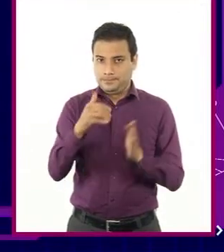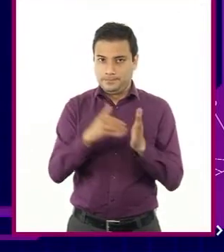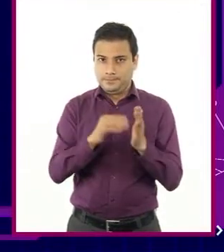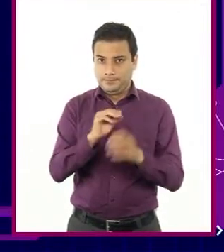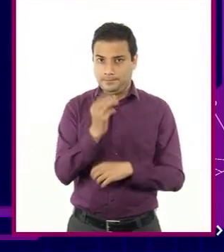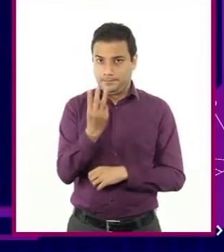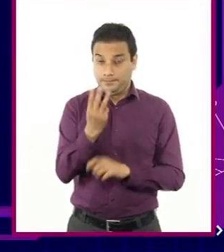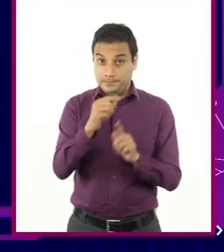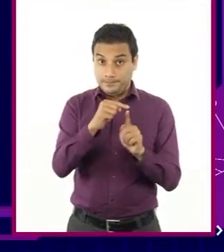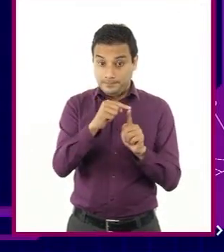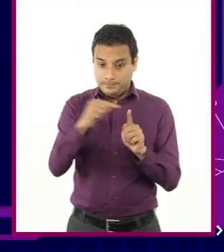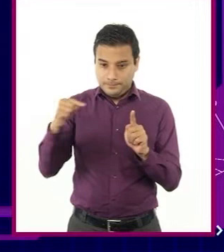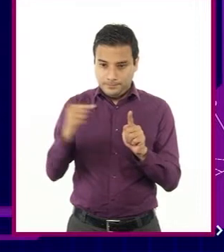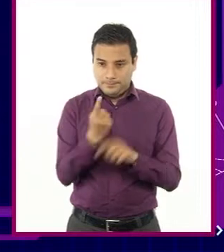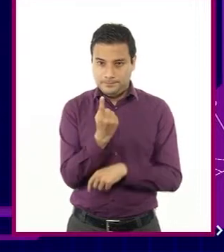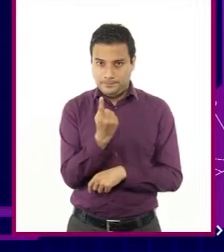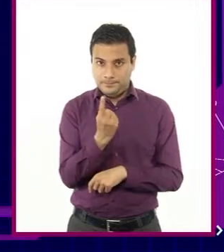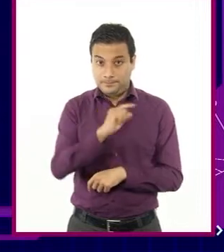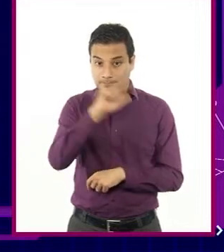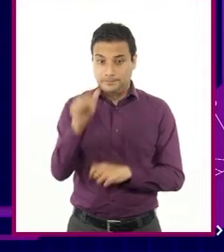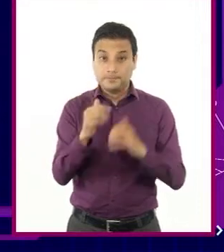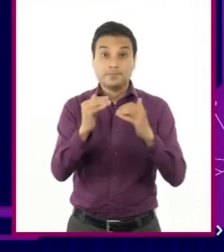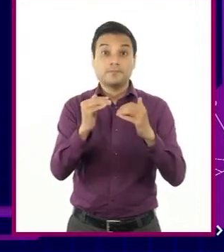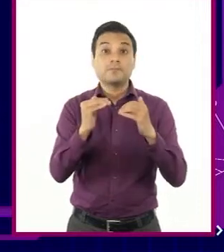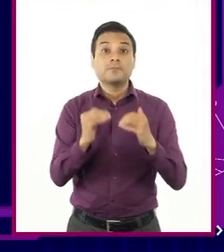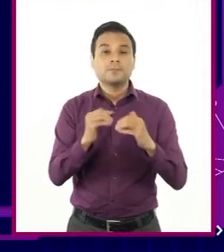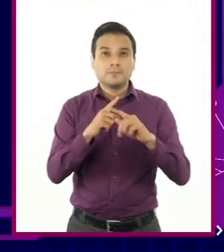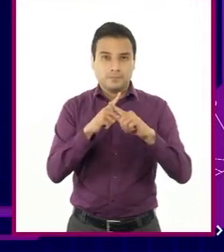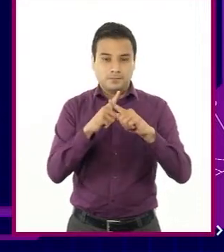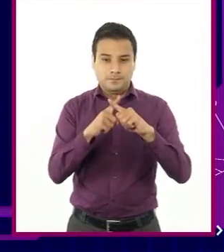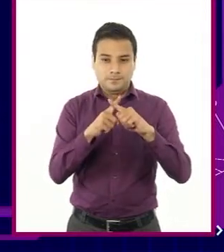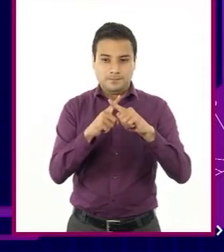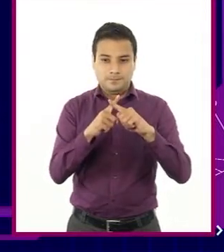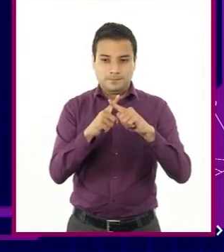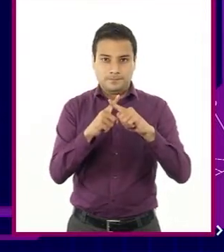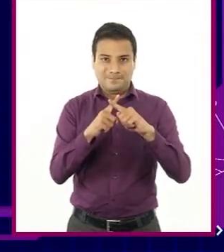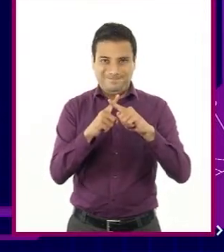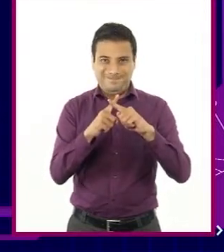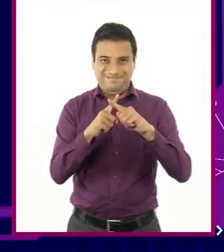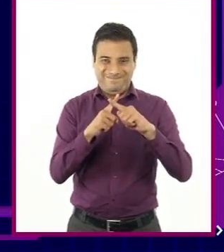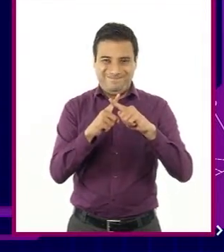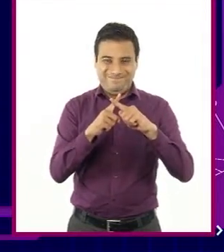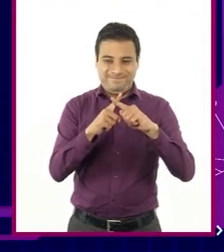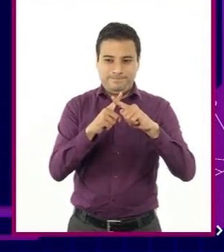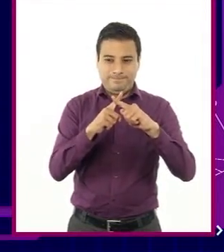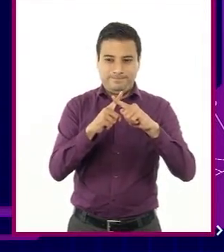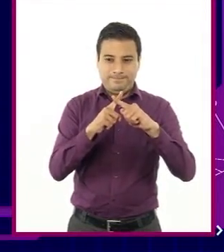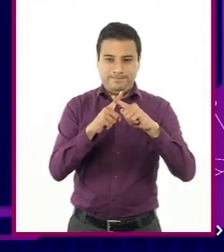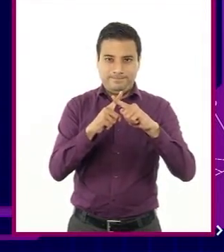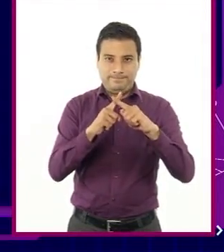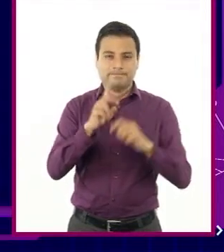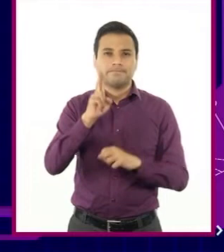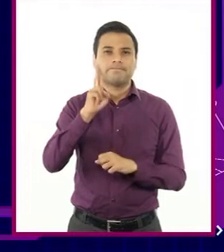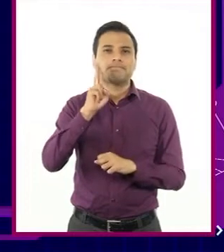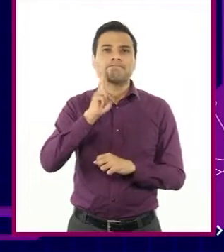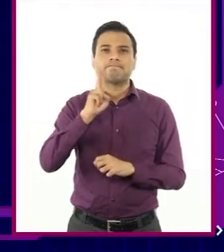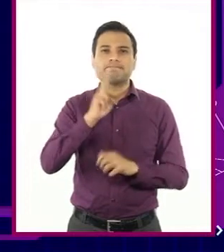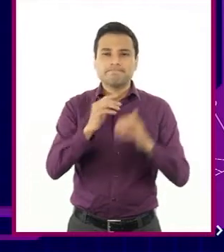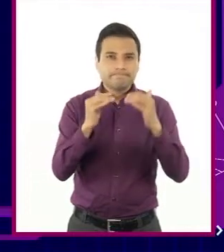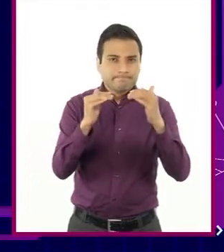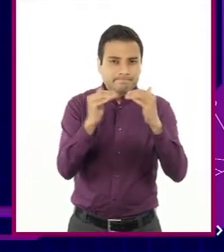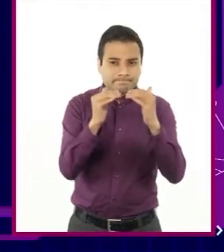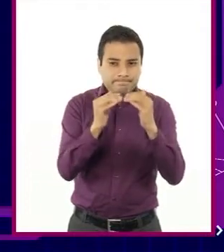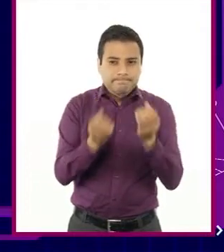entre una milla. Luego, multiplicamos la cantidad de millas por el factor de conversión para encontrar su equivalencia